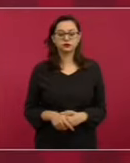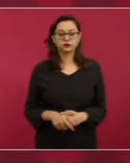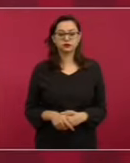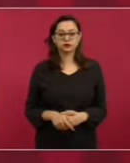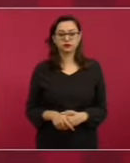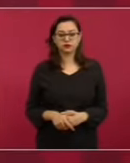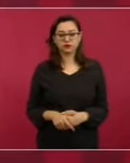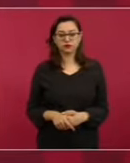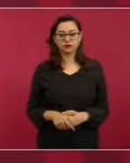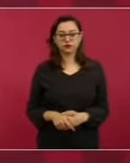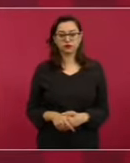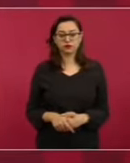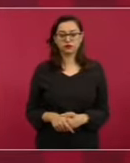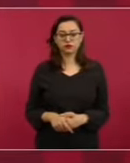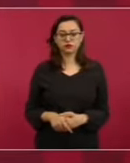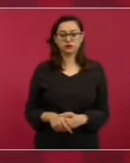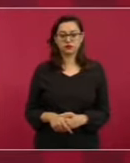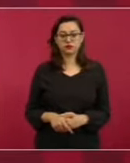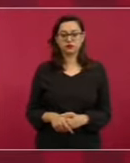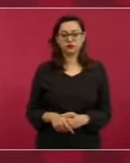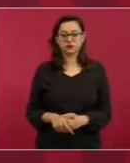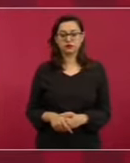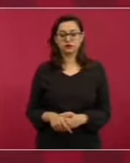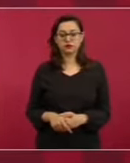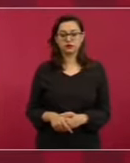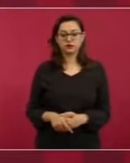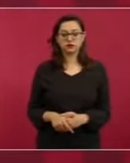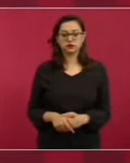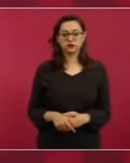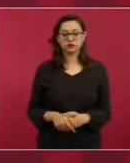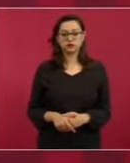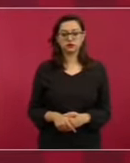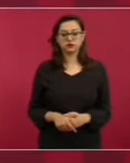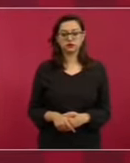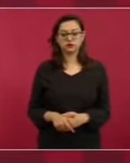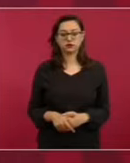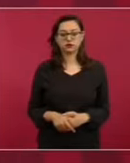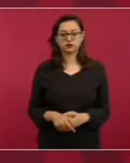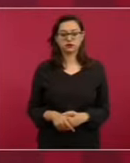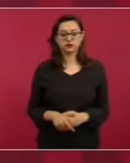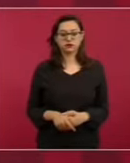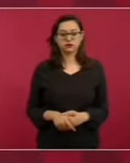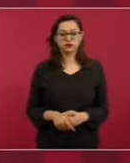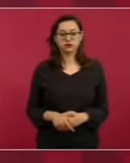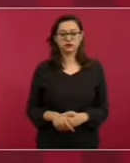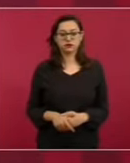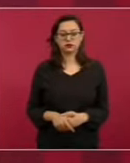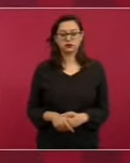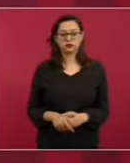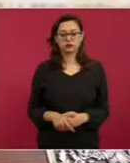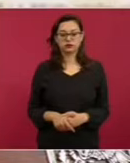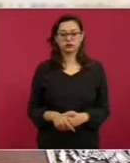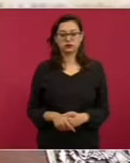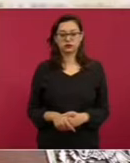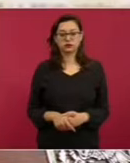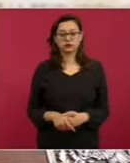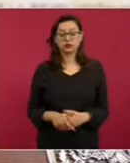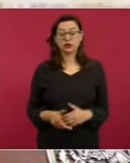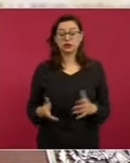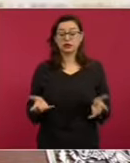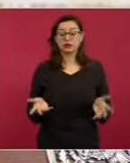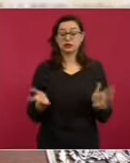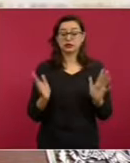Ojalá y se corrija, aun cuando falta poco,